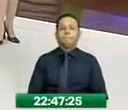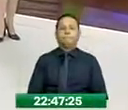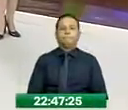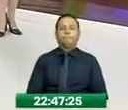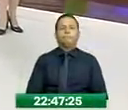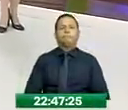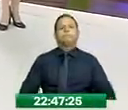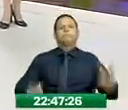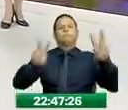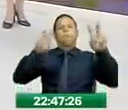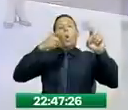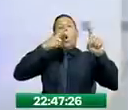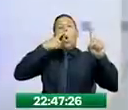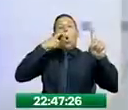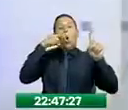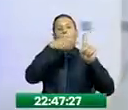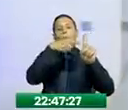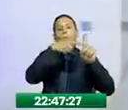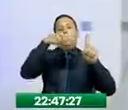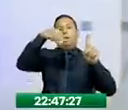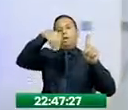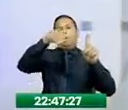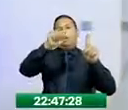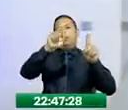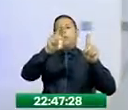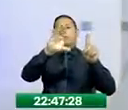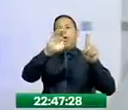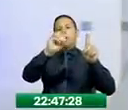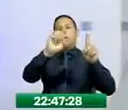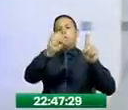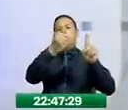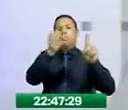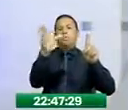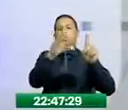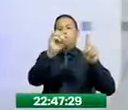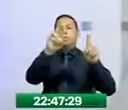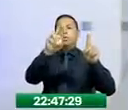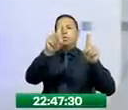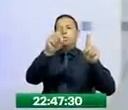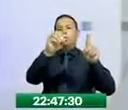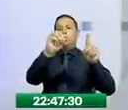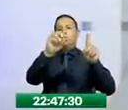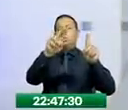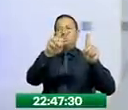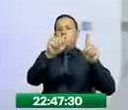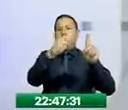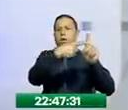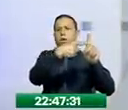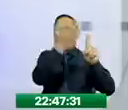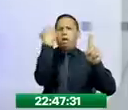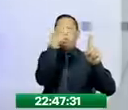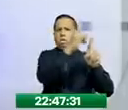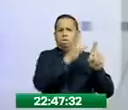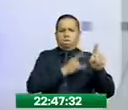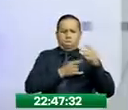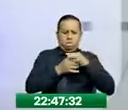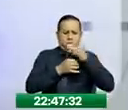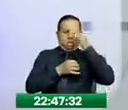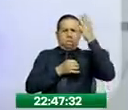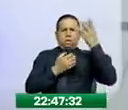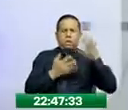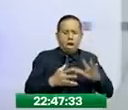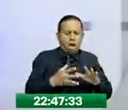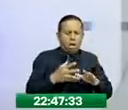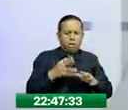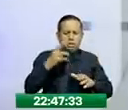marcos córdoba es otro sobreviviente de kobe 19 quien accedió a contarnos cómo superó esta enfermedad y qué reflexiones de vida le